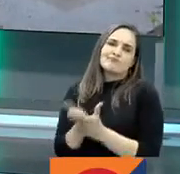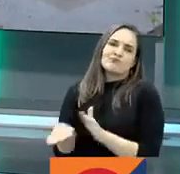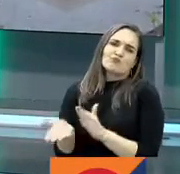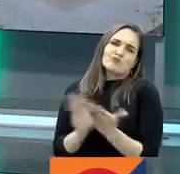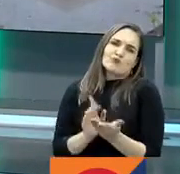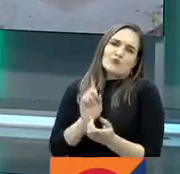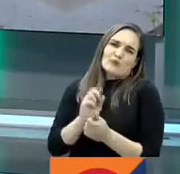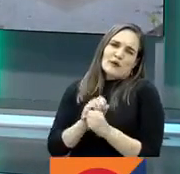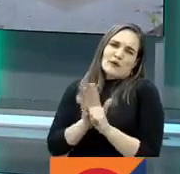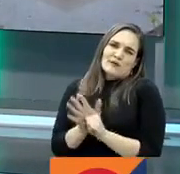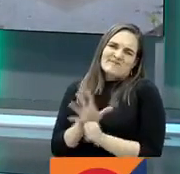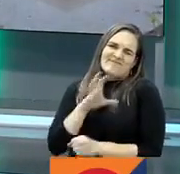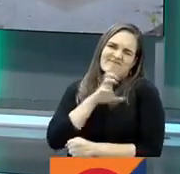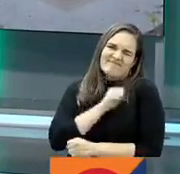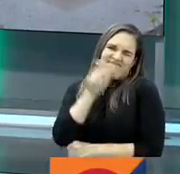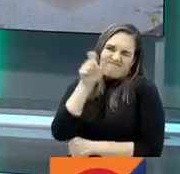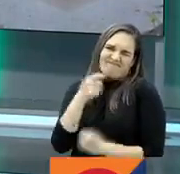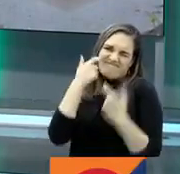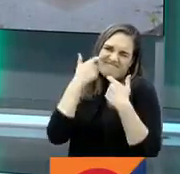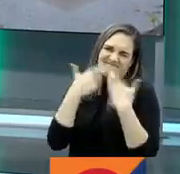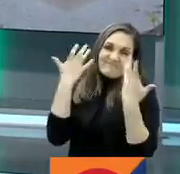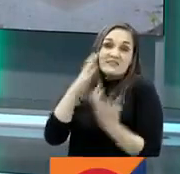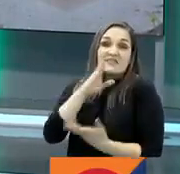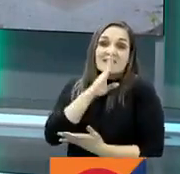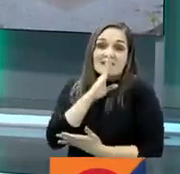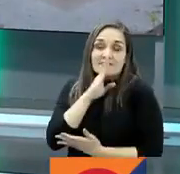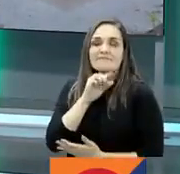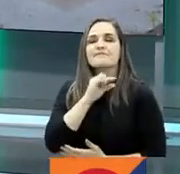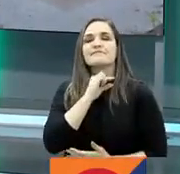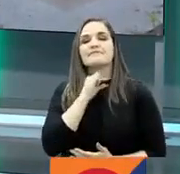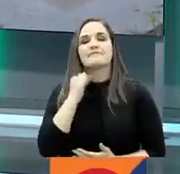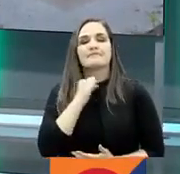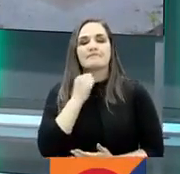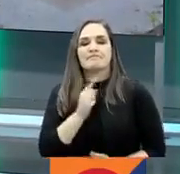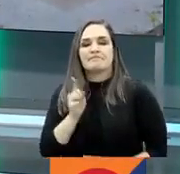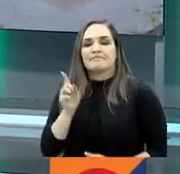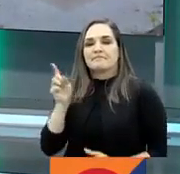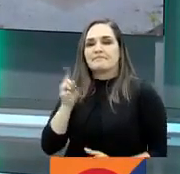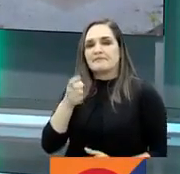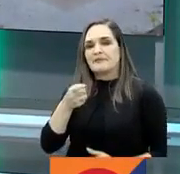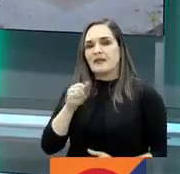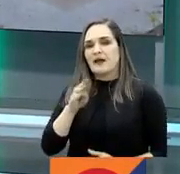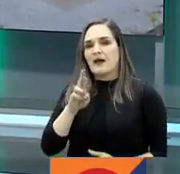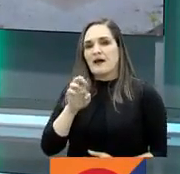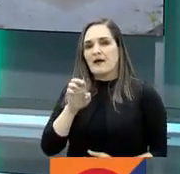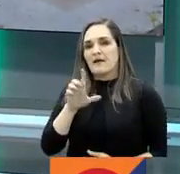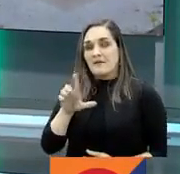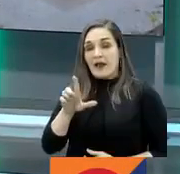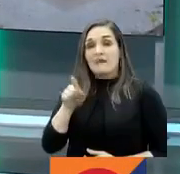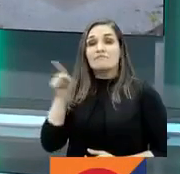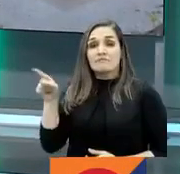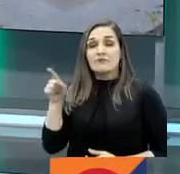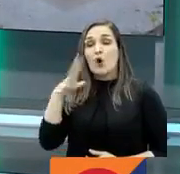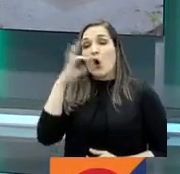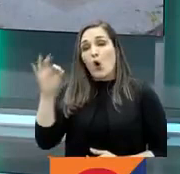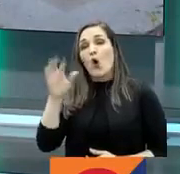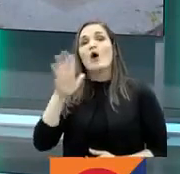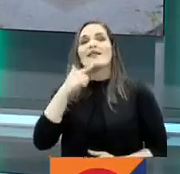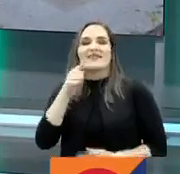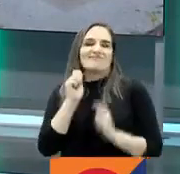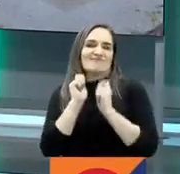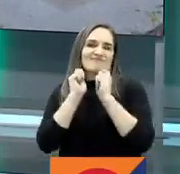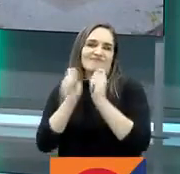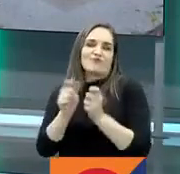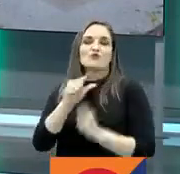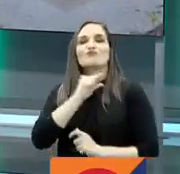del COVID-19. Les hablamos del sacerdote Gabriel Gutiérrez, conocido como Fray Ñero o el ángel de los habitantes